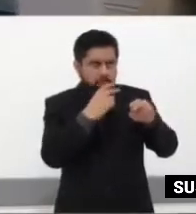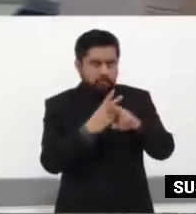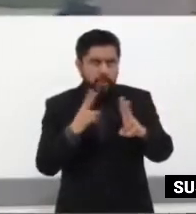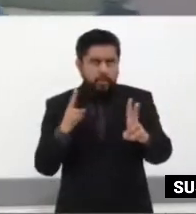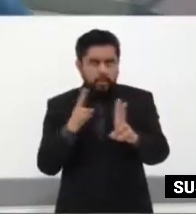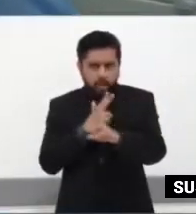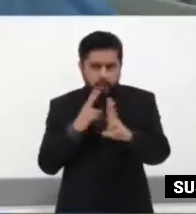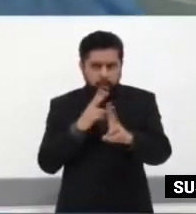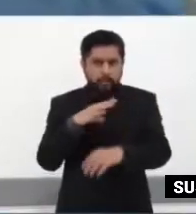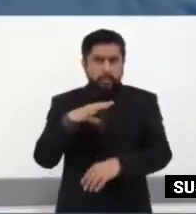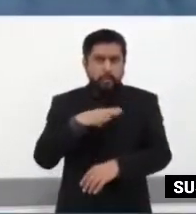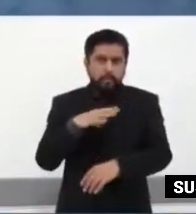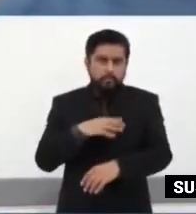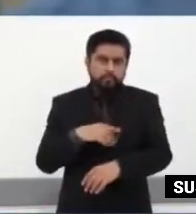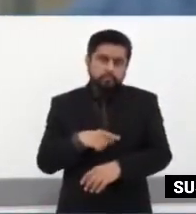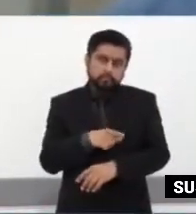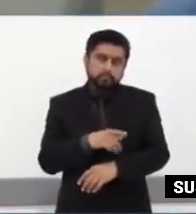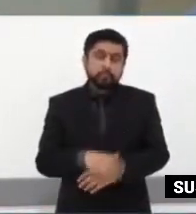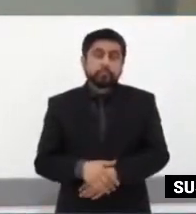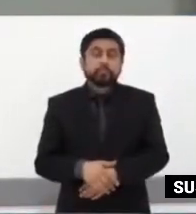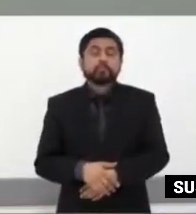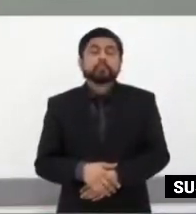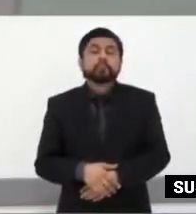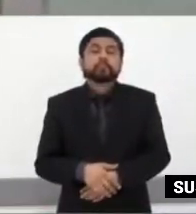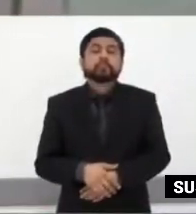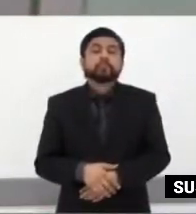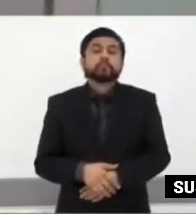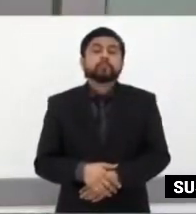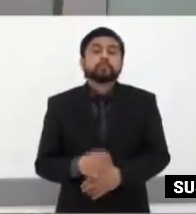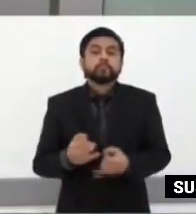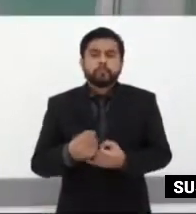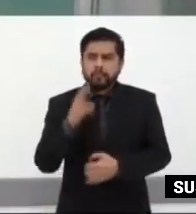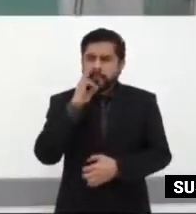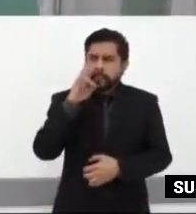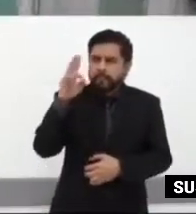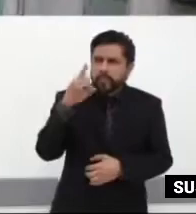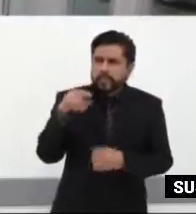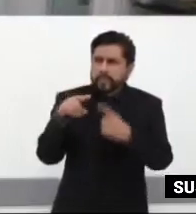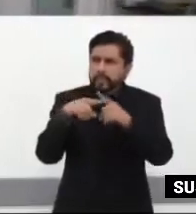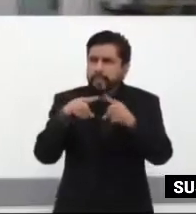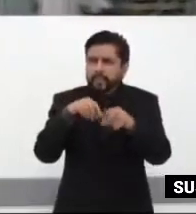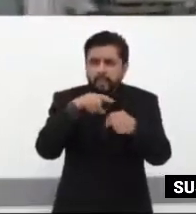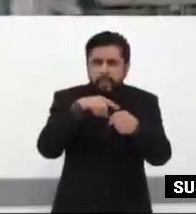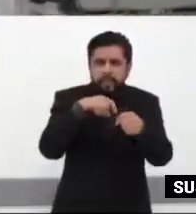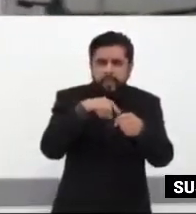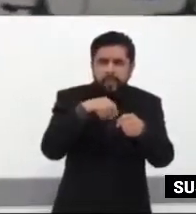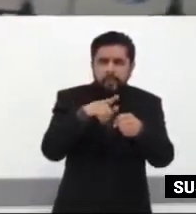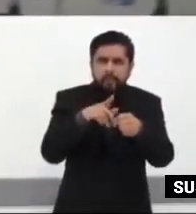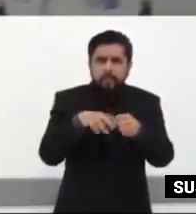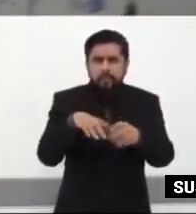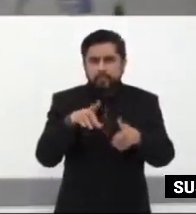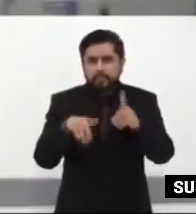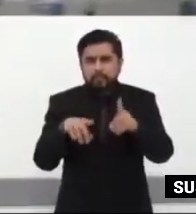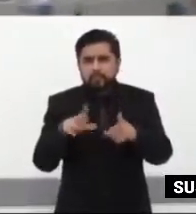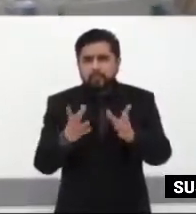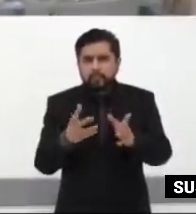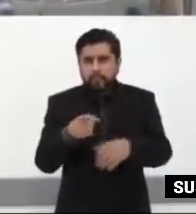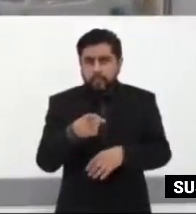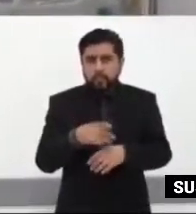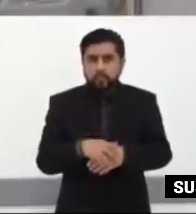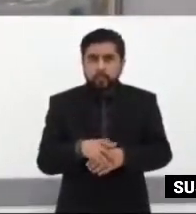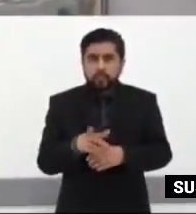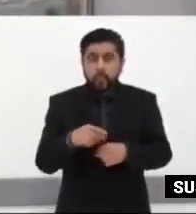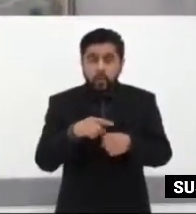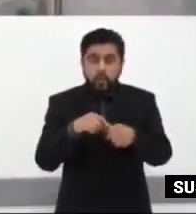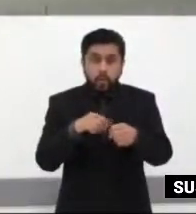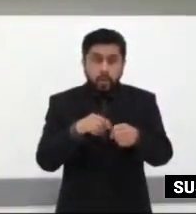pero... Y... si nota los colores, son colores que relajan, son colores que no solamente al